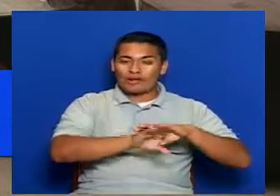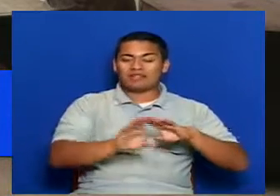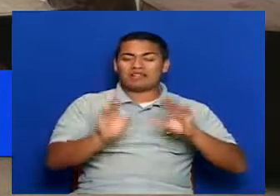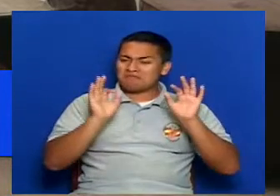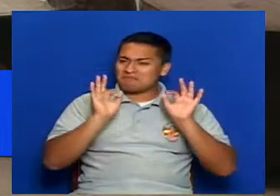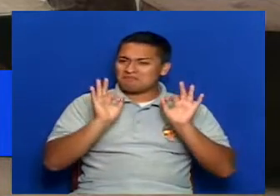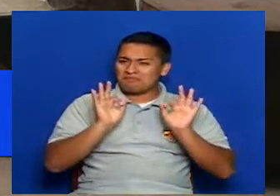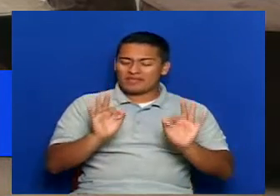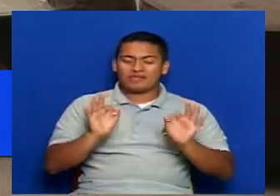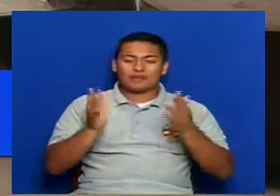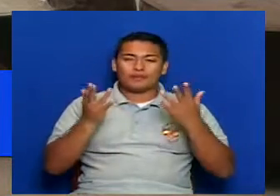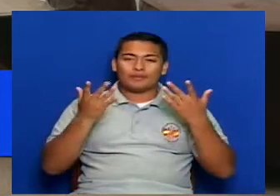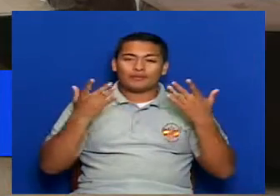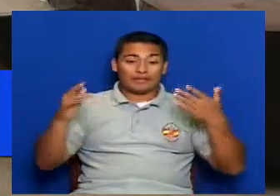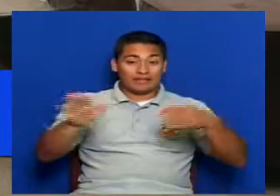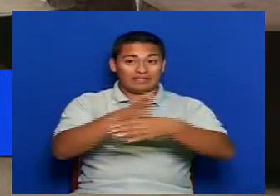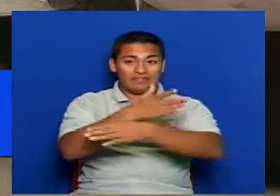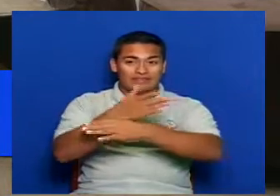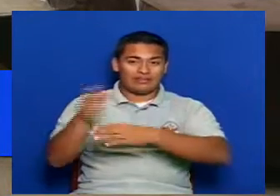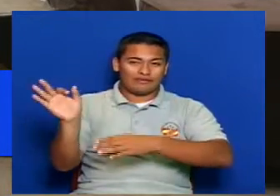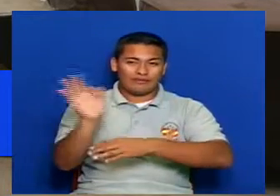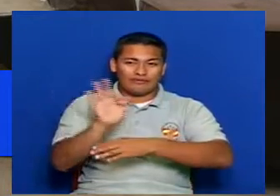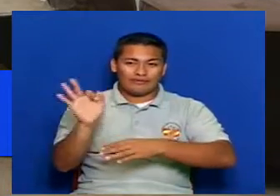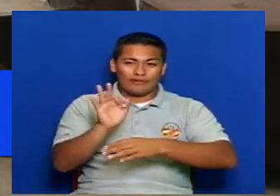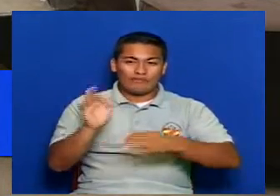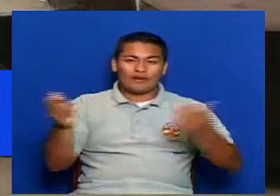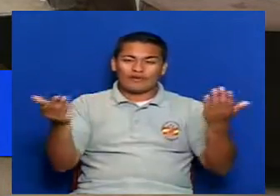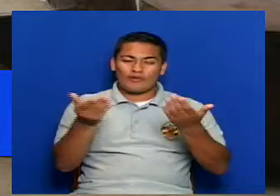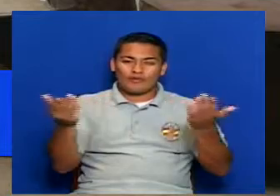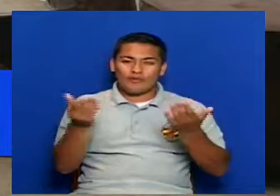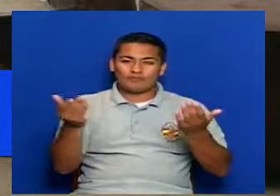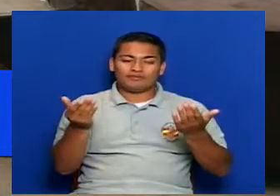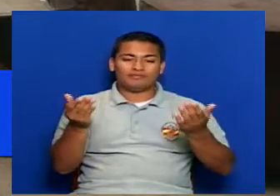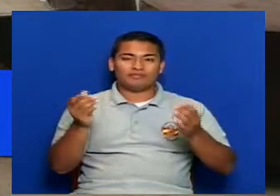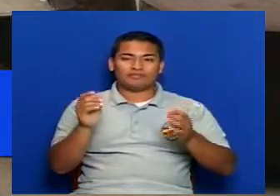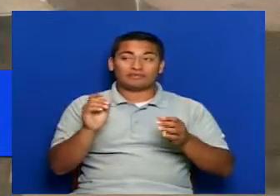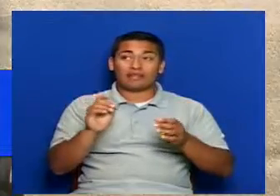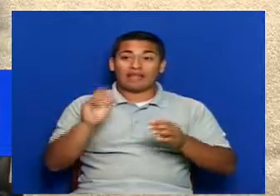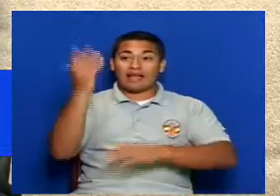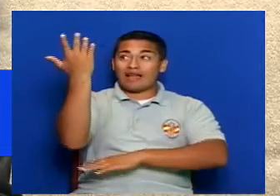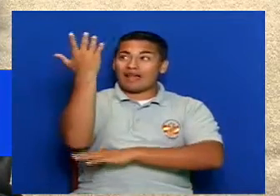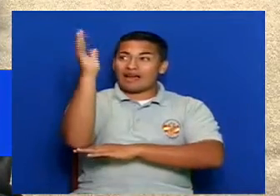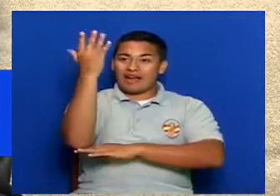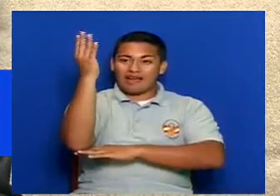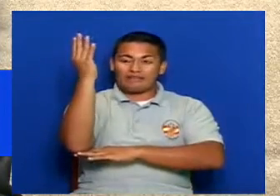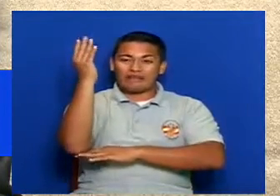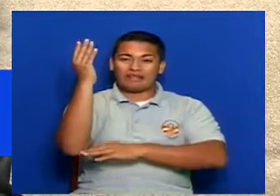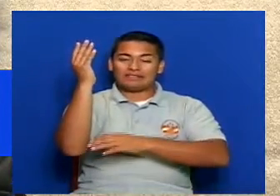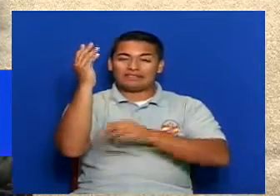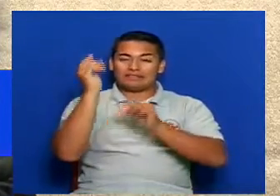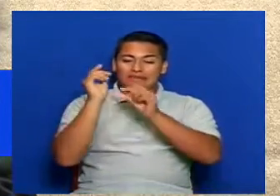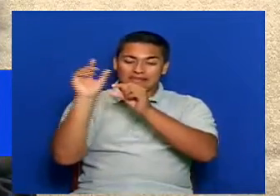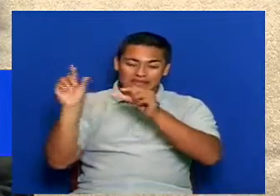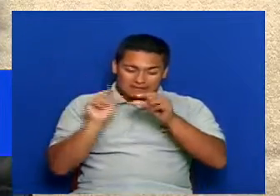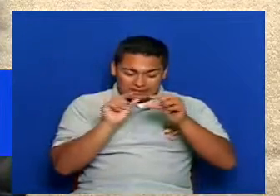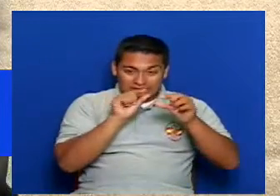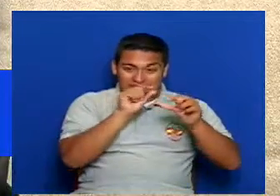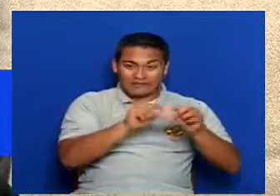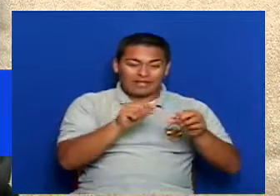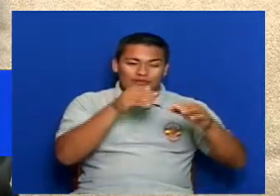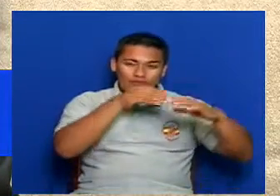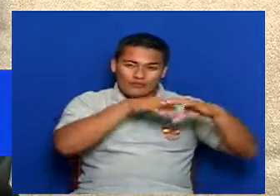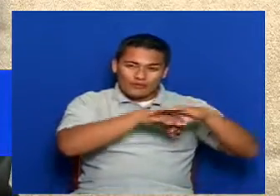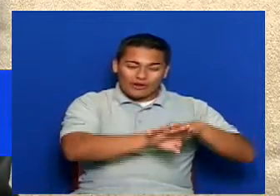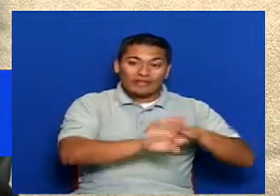una serie de técnicas como cómo se extrae la semilla de estos árboles y estará guardada allí y estará en uso